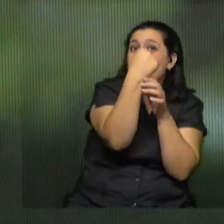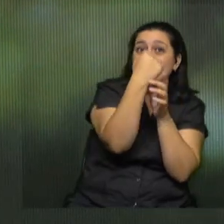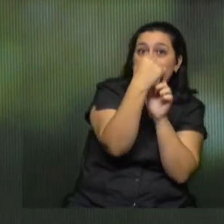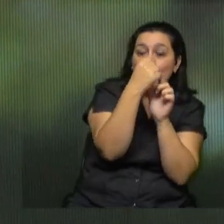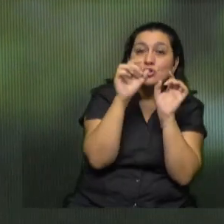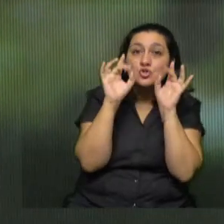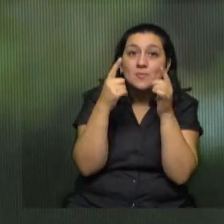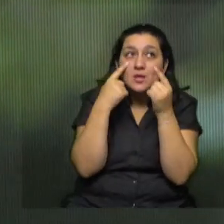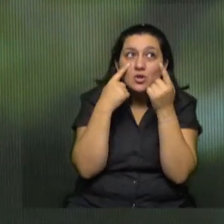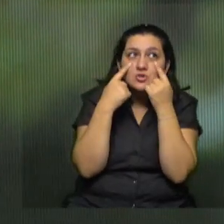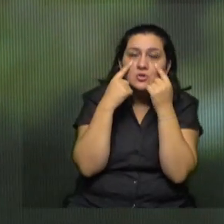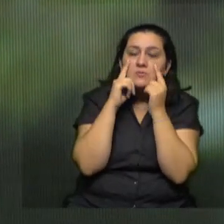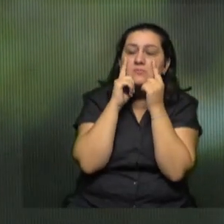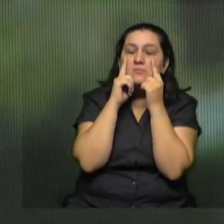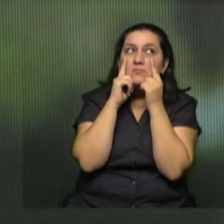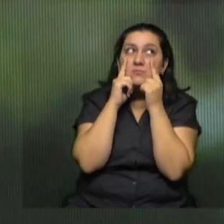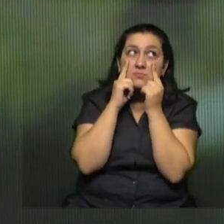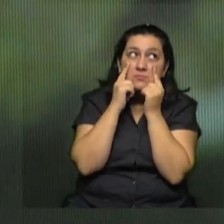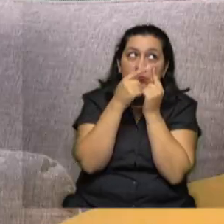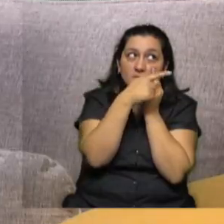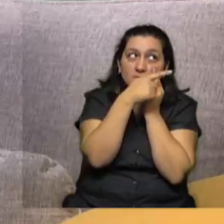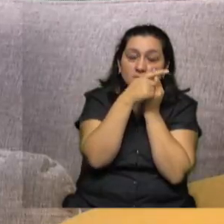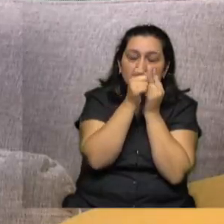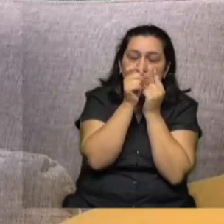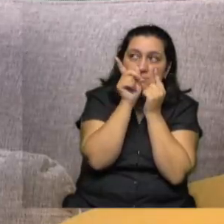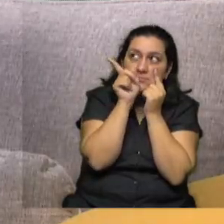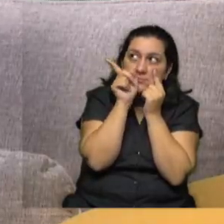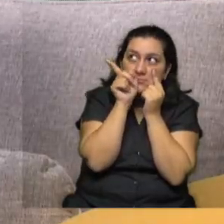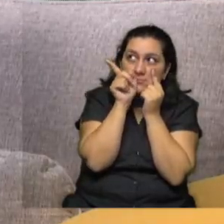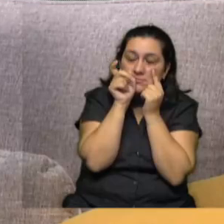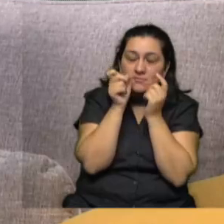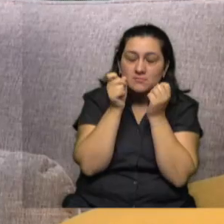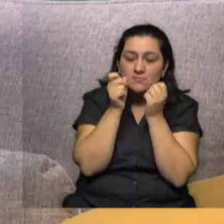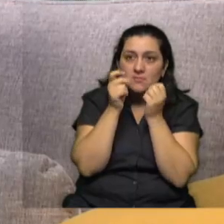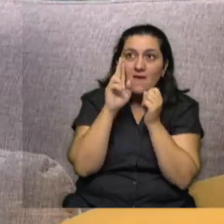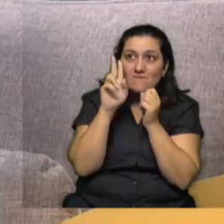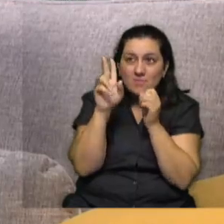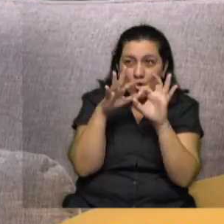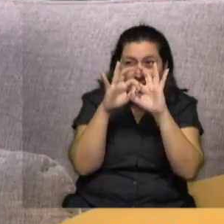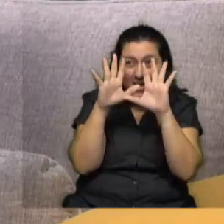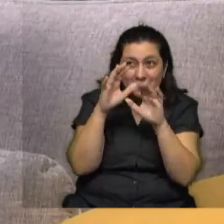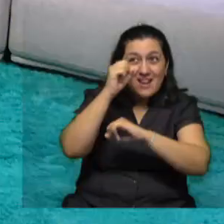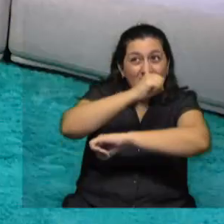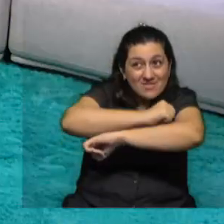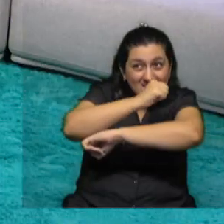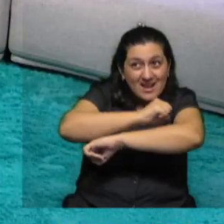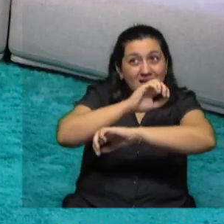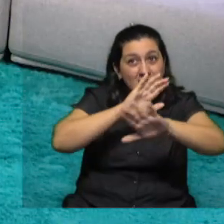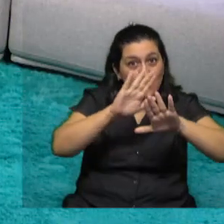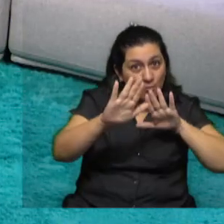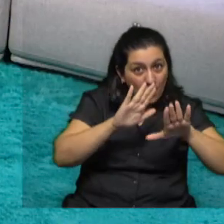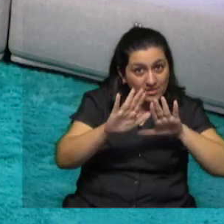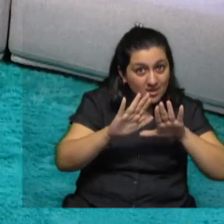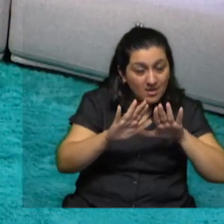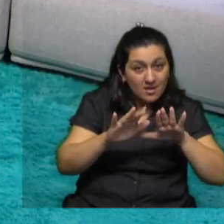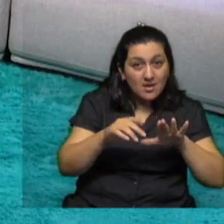la puerta de la entrada de la habitación y las ventanas cómodamente, sin girar a derecha o izquierda la cabeza. No. Sí, ¿de sí. la vista? Sí. No,